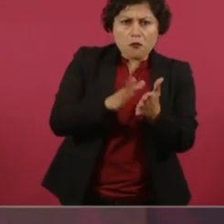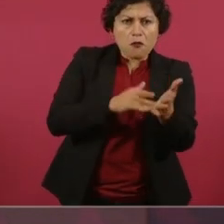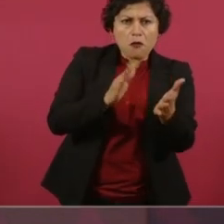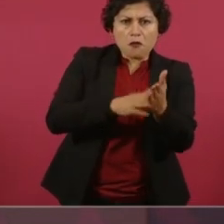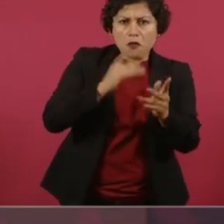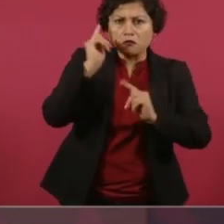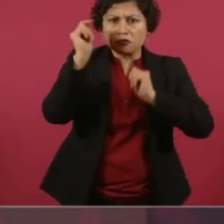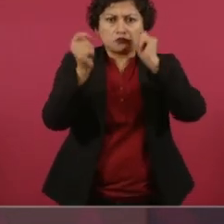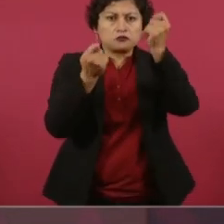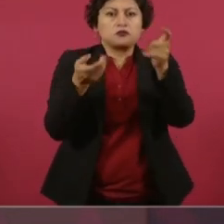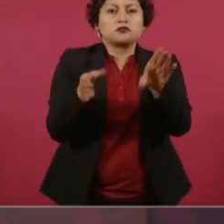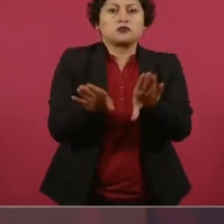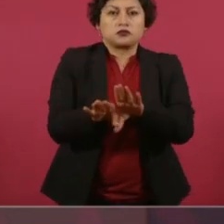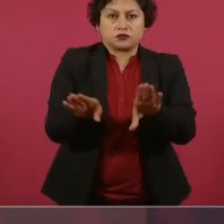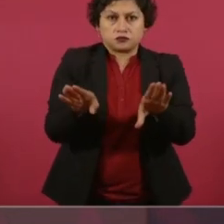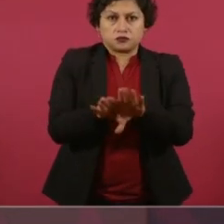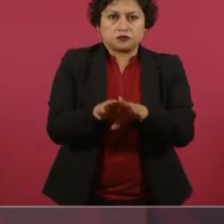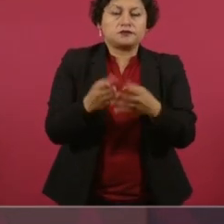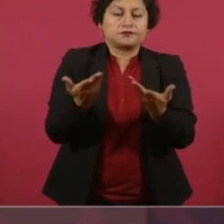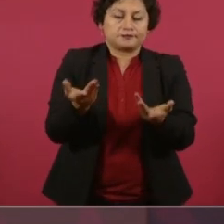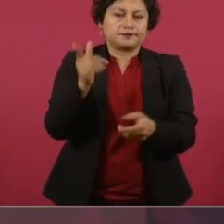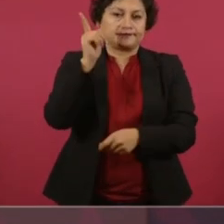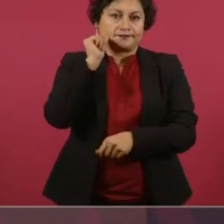pero están bien todas.